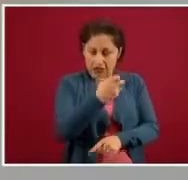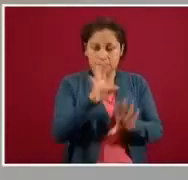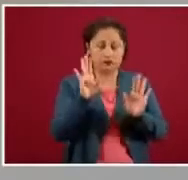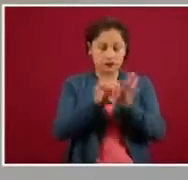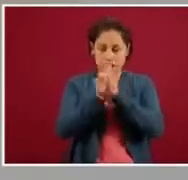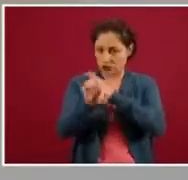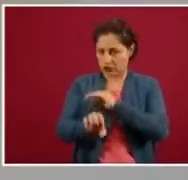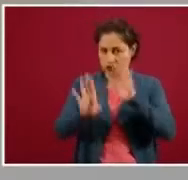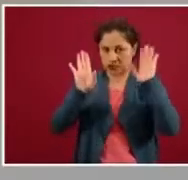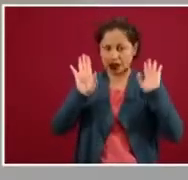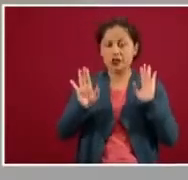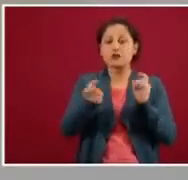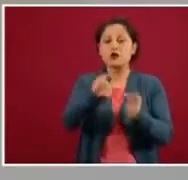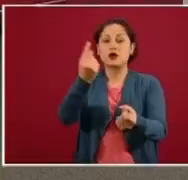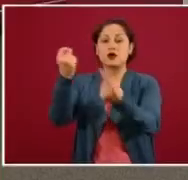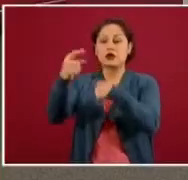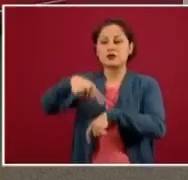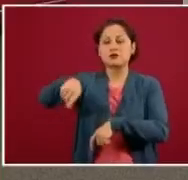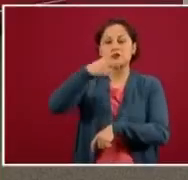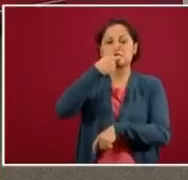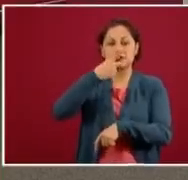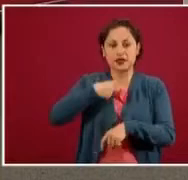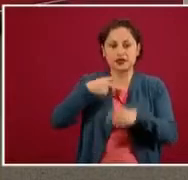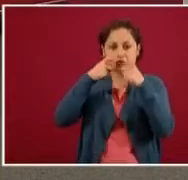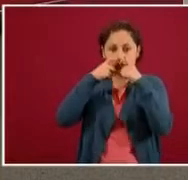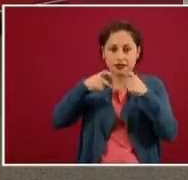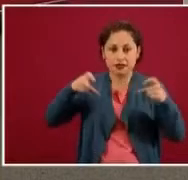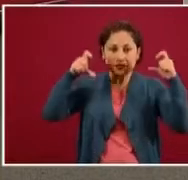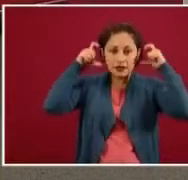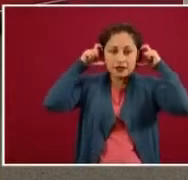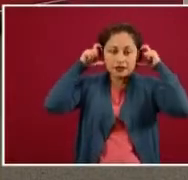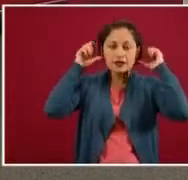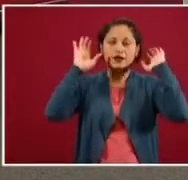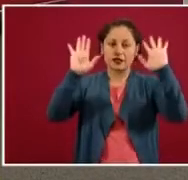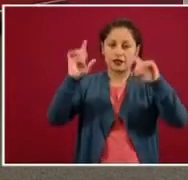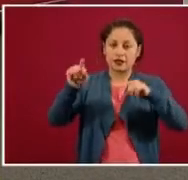inquietud, quizá algunos de ustedes traían esa pregunta preparada, me anticipo.